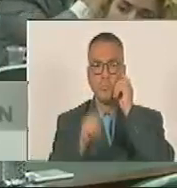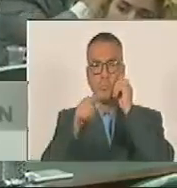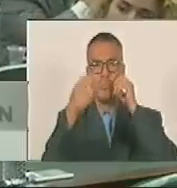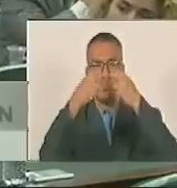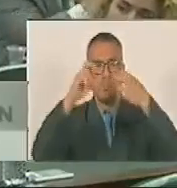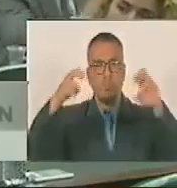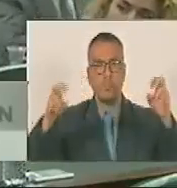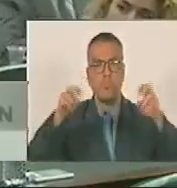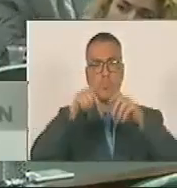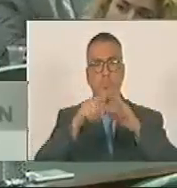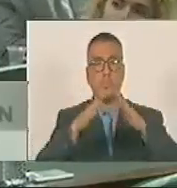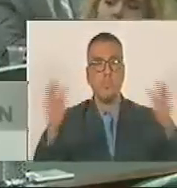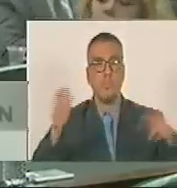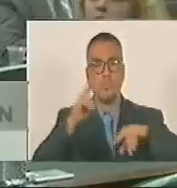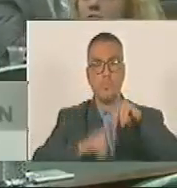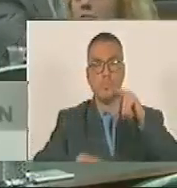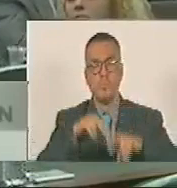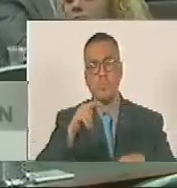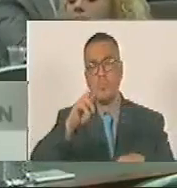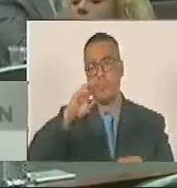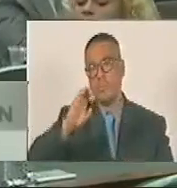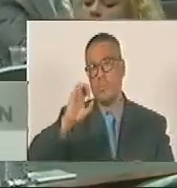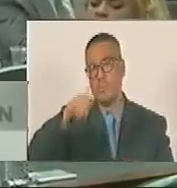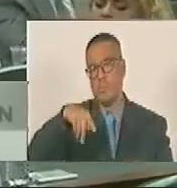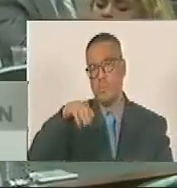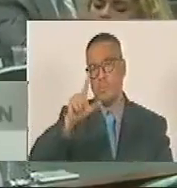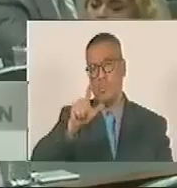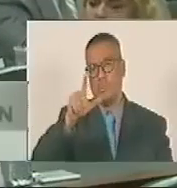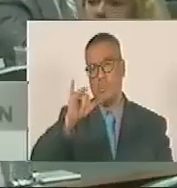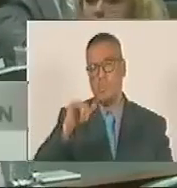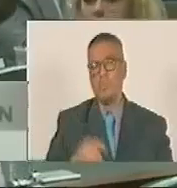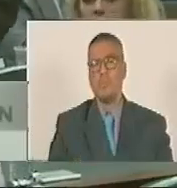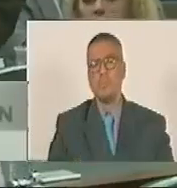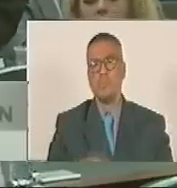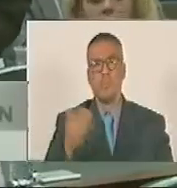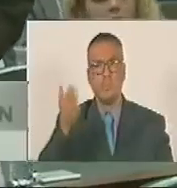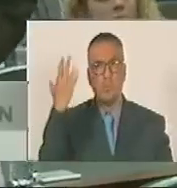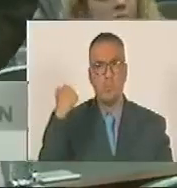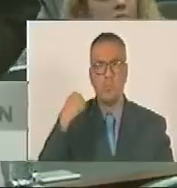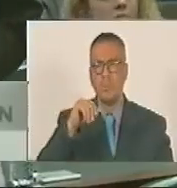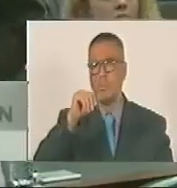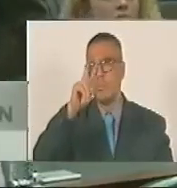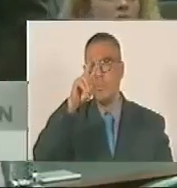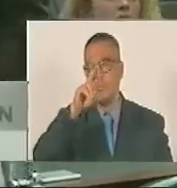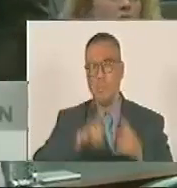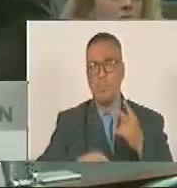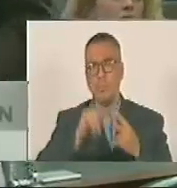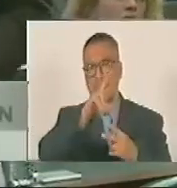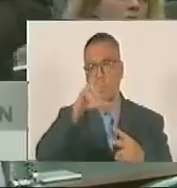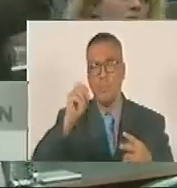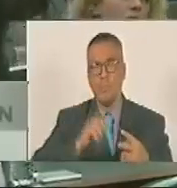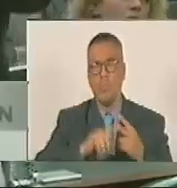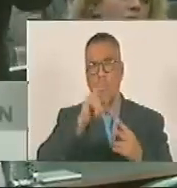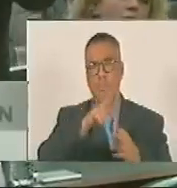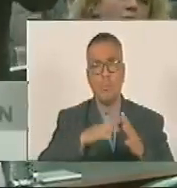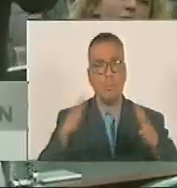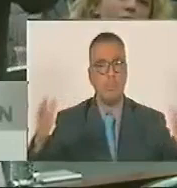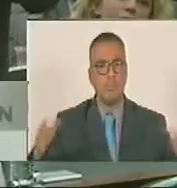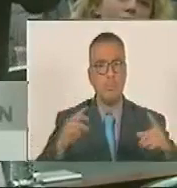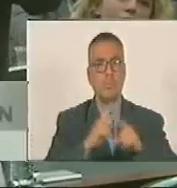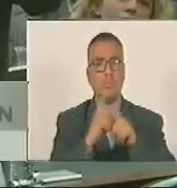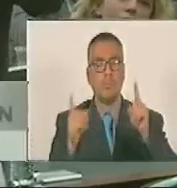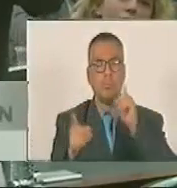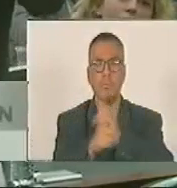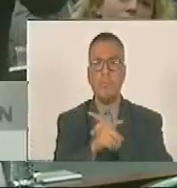título de una gran obra de Karl Polanyi de la década de los 20 y la década de los 30, La Gran